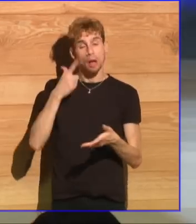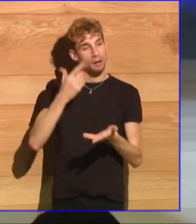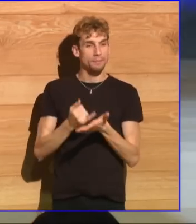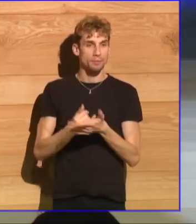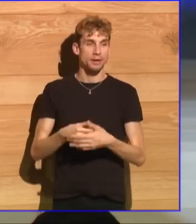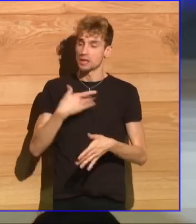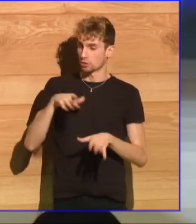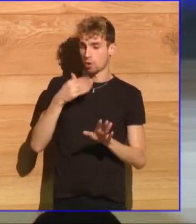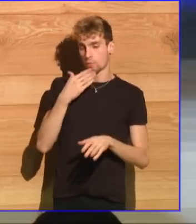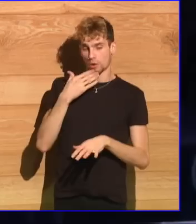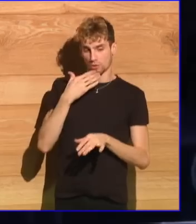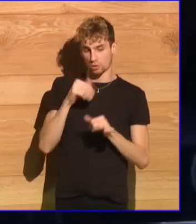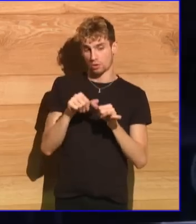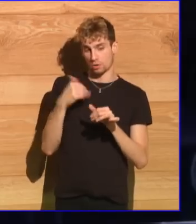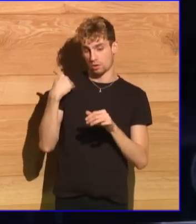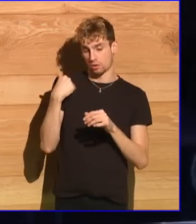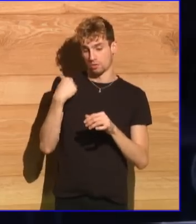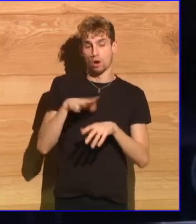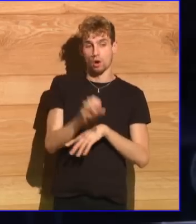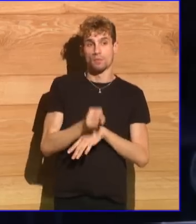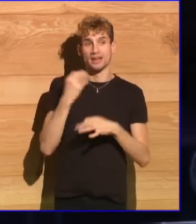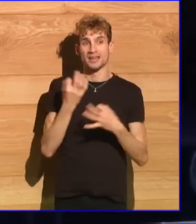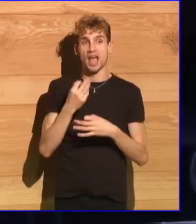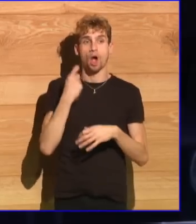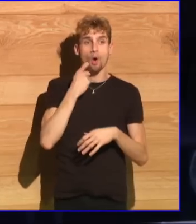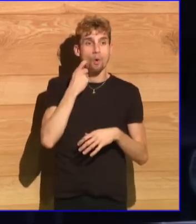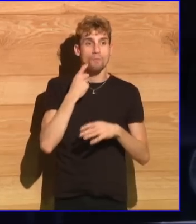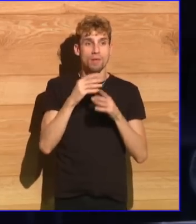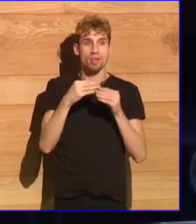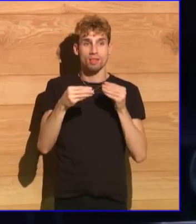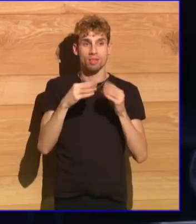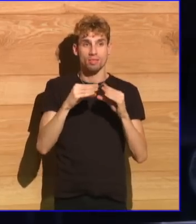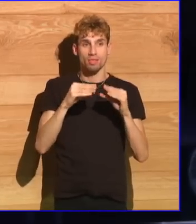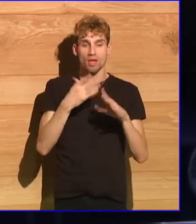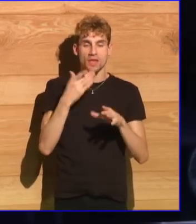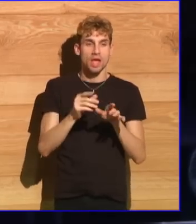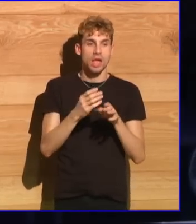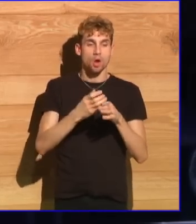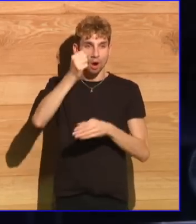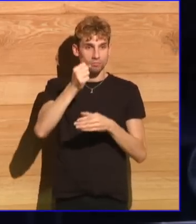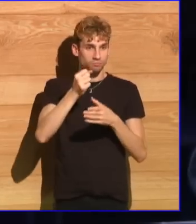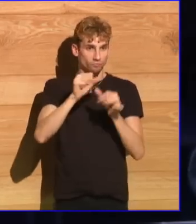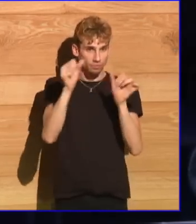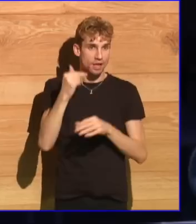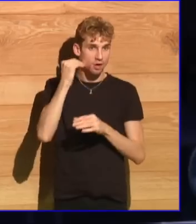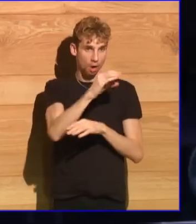como cuando te comprabas o te compras las gominolas de Coca-Cola, esas que tienen como la forma No, de la pero, botella. no, que no lo podéis primero que quitarle- haces no, no es